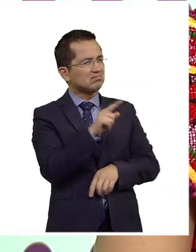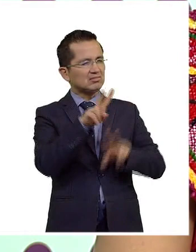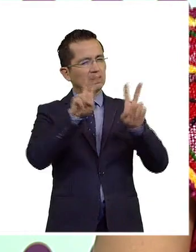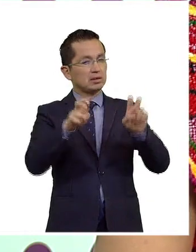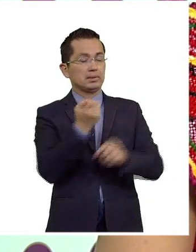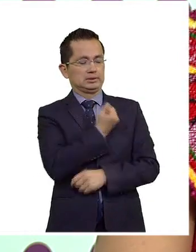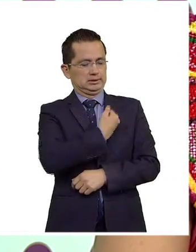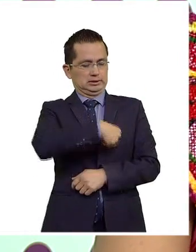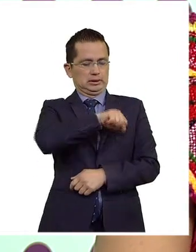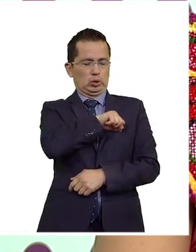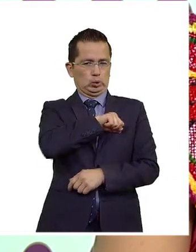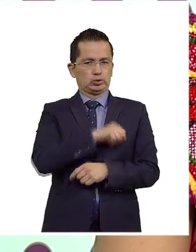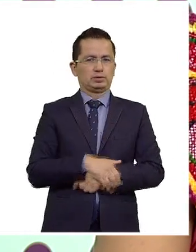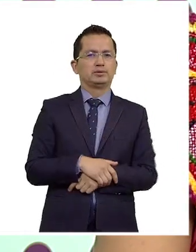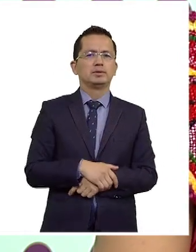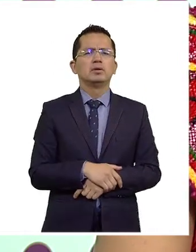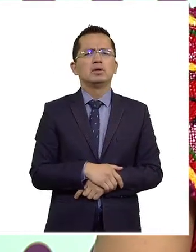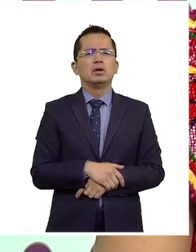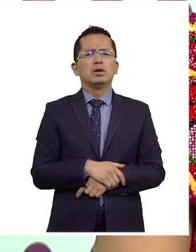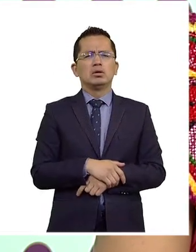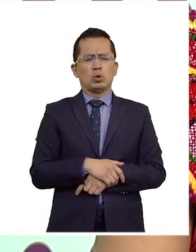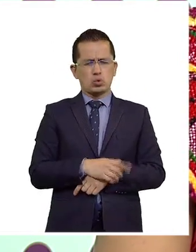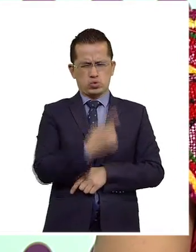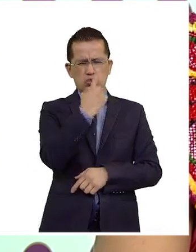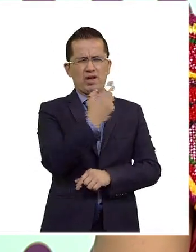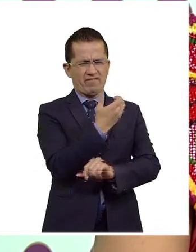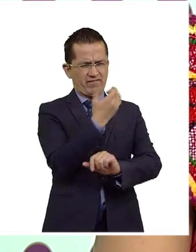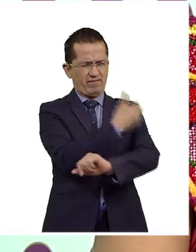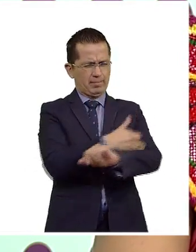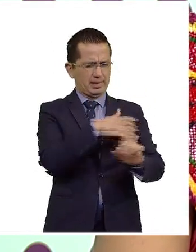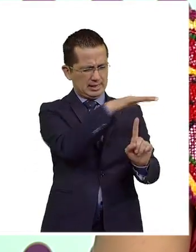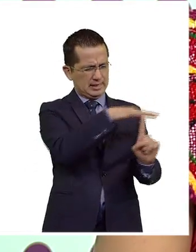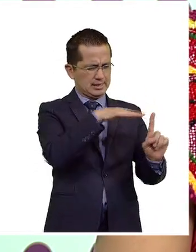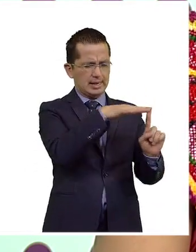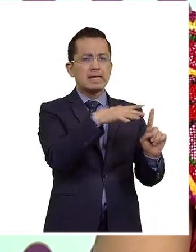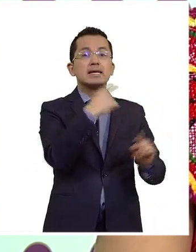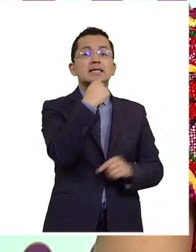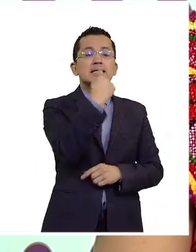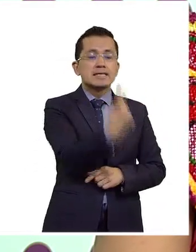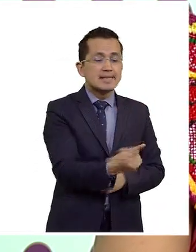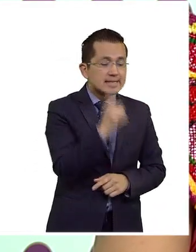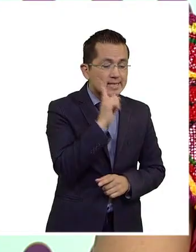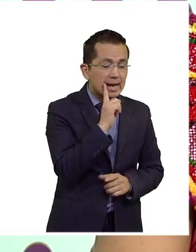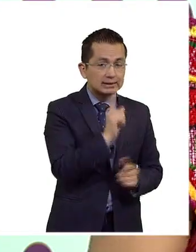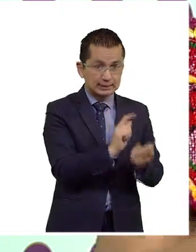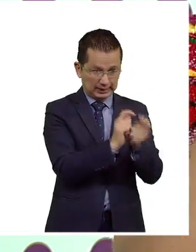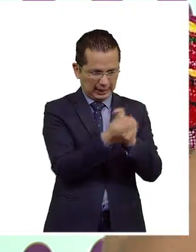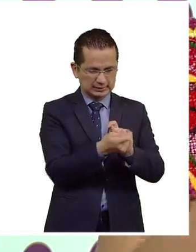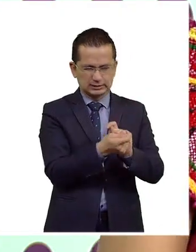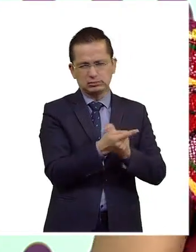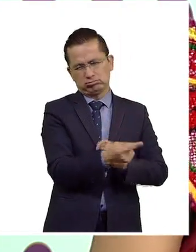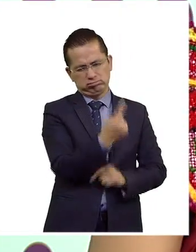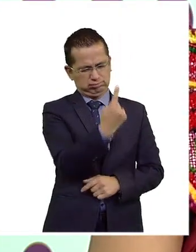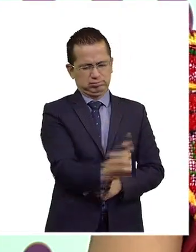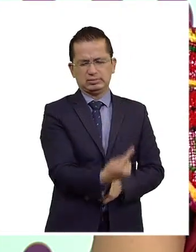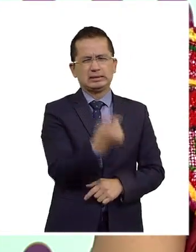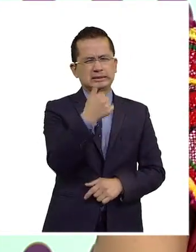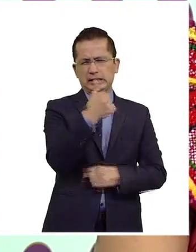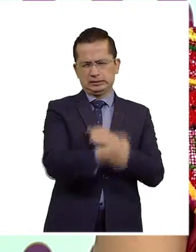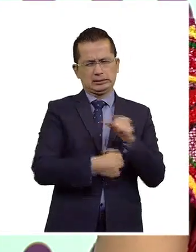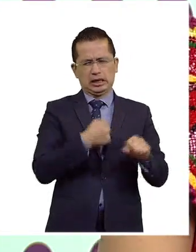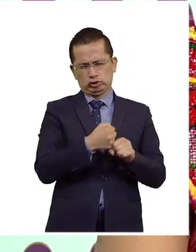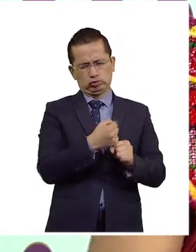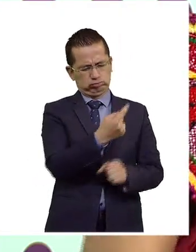llevamos una familia lleva una niña trans de 6 años que tiene cabellito largo y